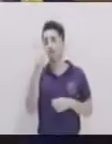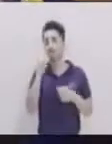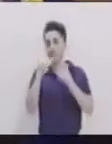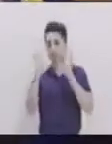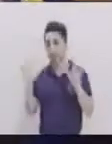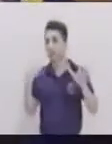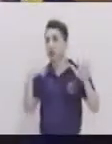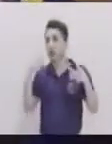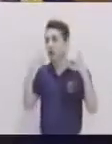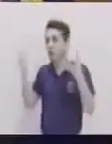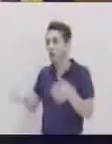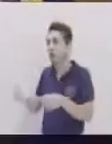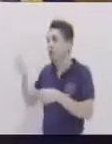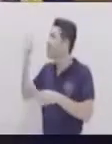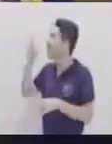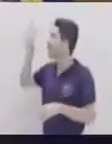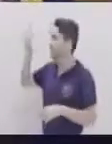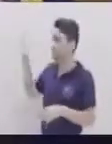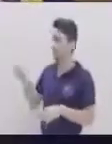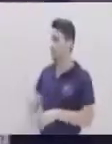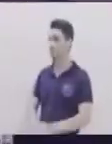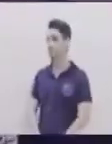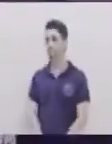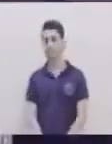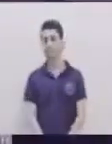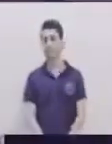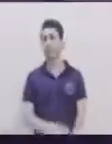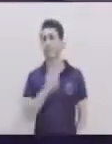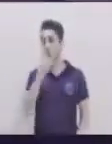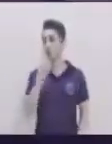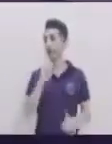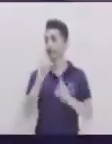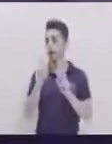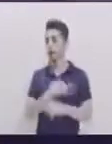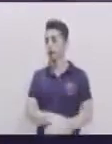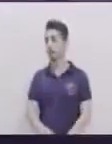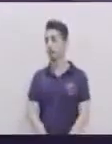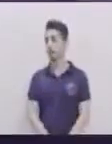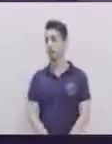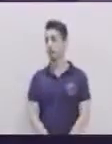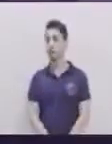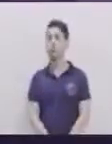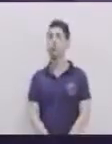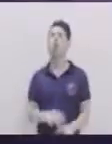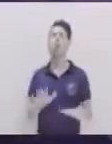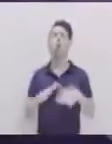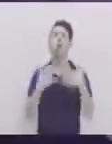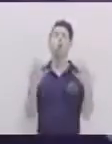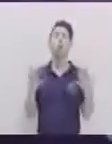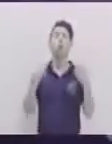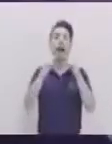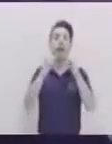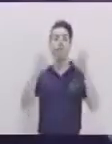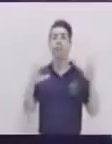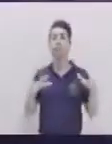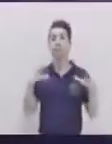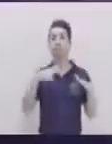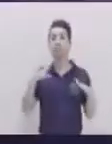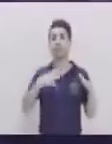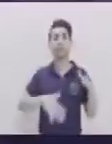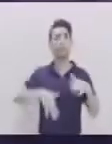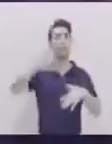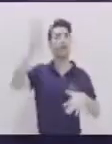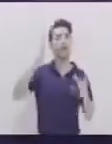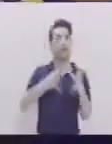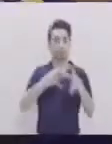poder interpretarla. Vamos con una pregunta. ¿Qué clase de animales tiene